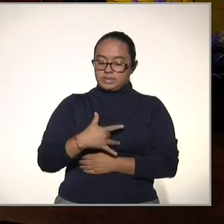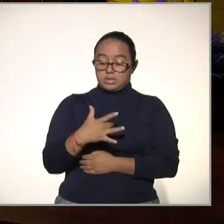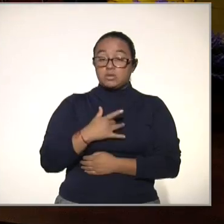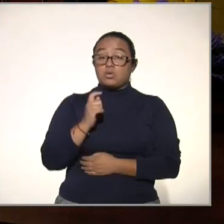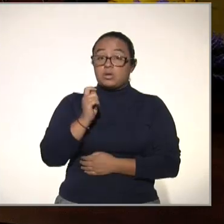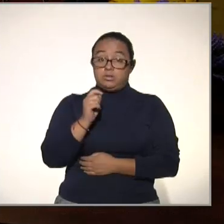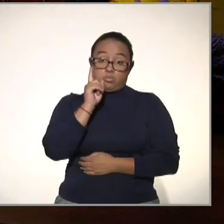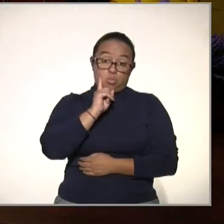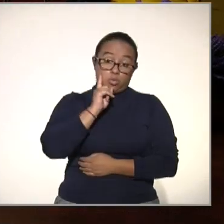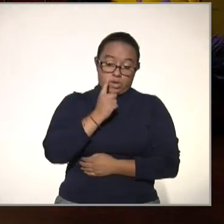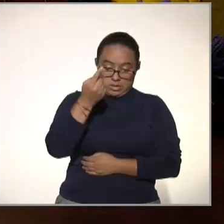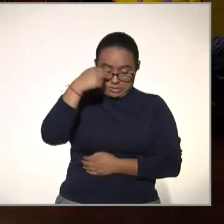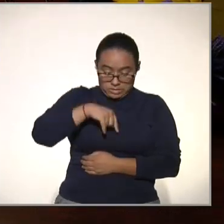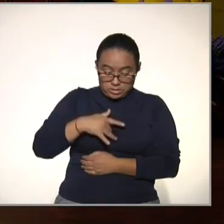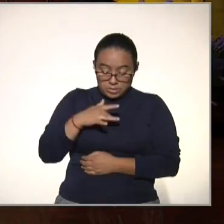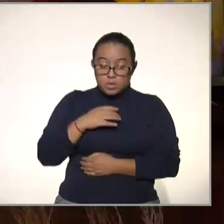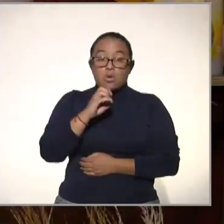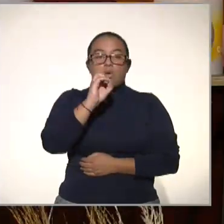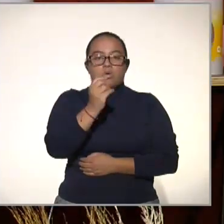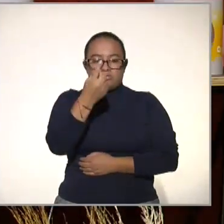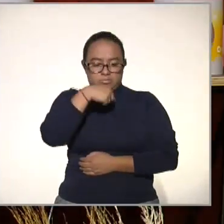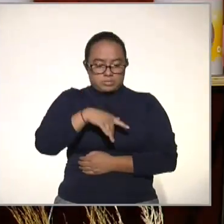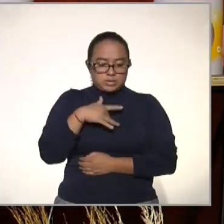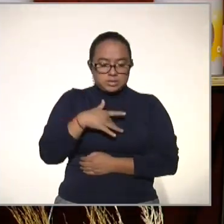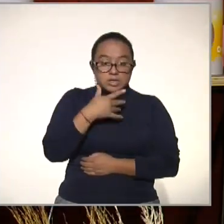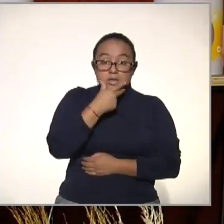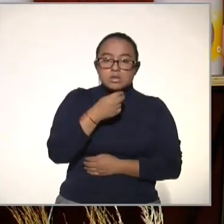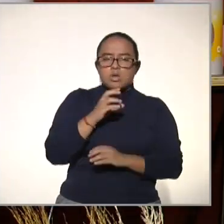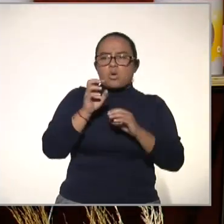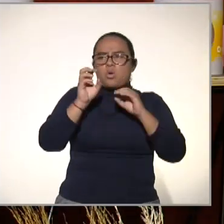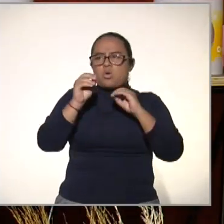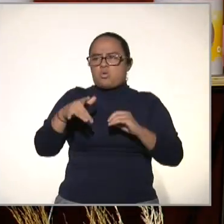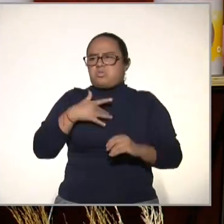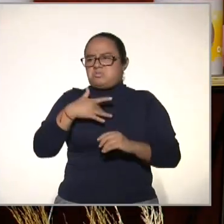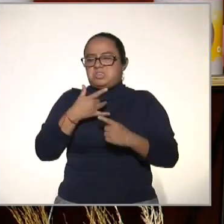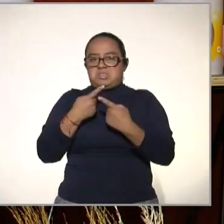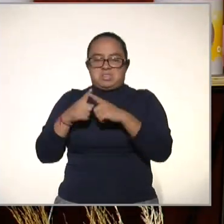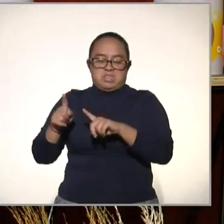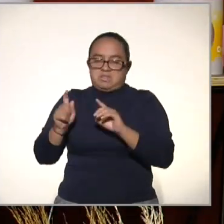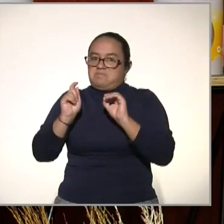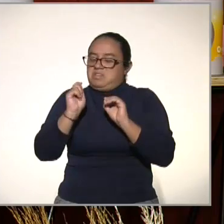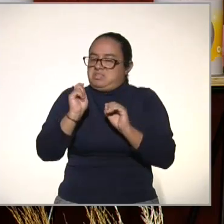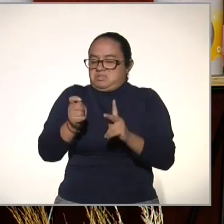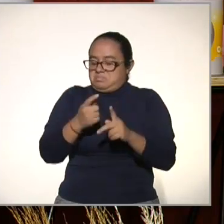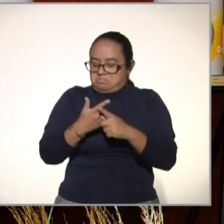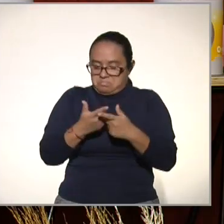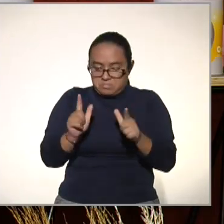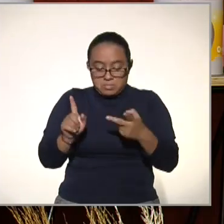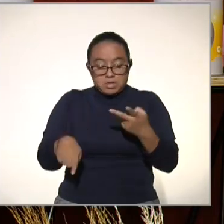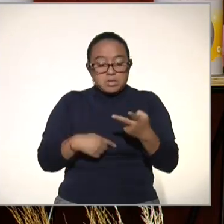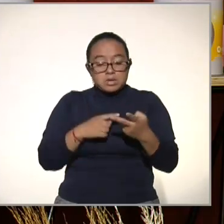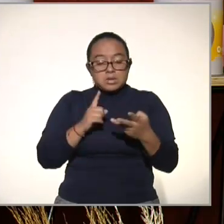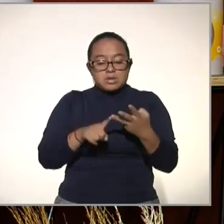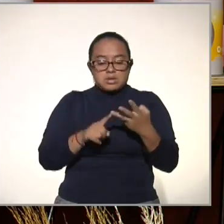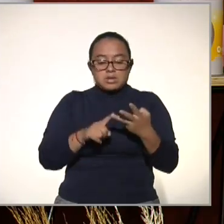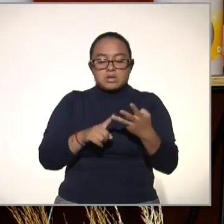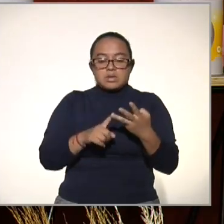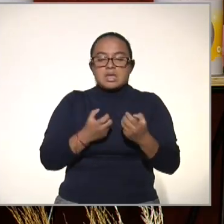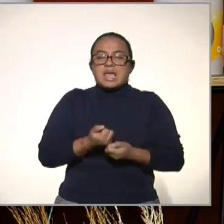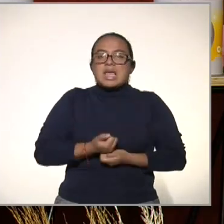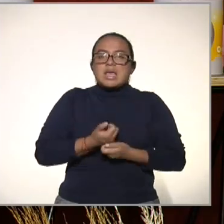si hombre, mujer u otros géneros, y la expresión cómo me